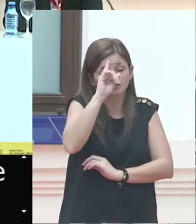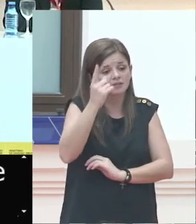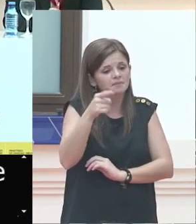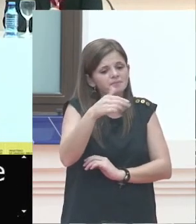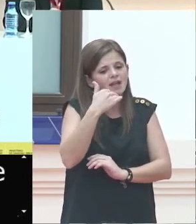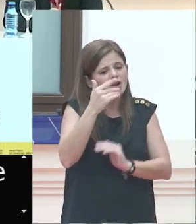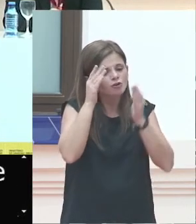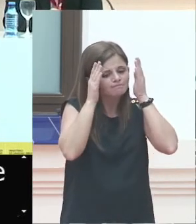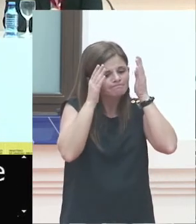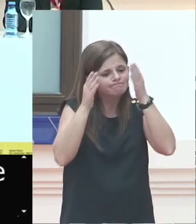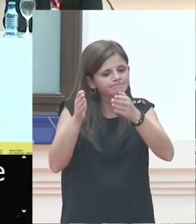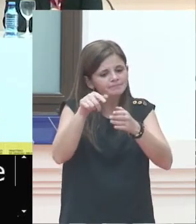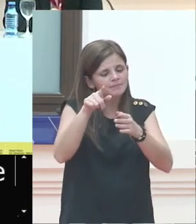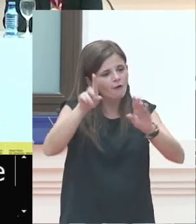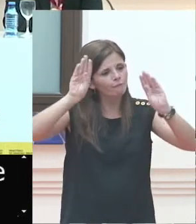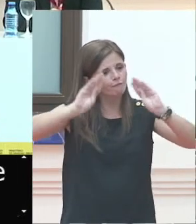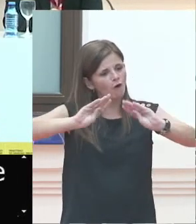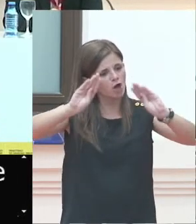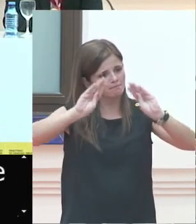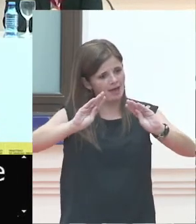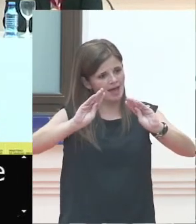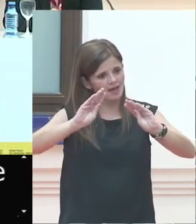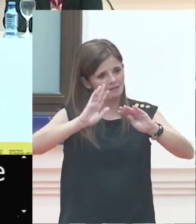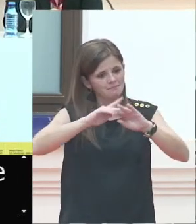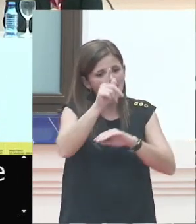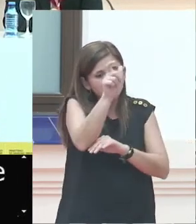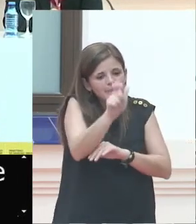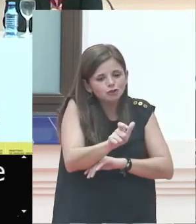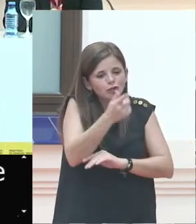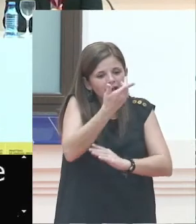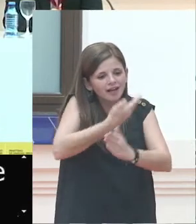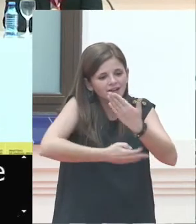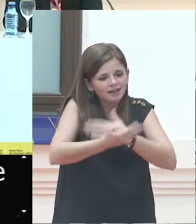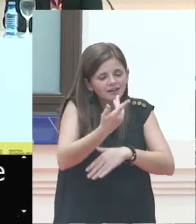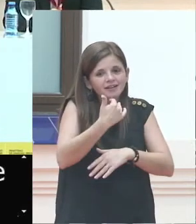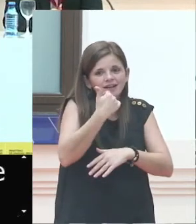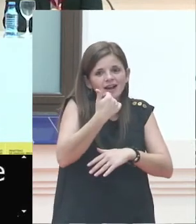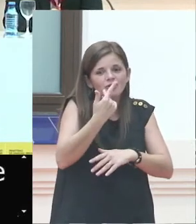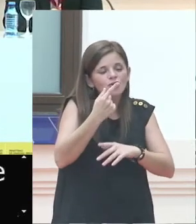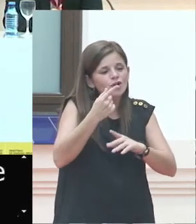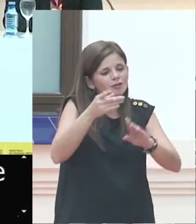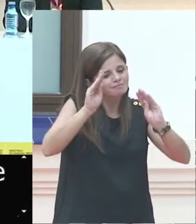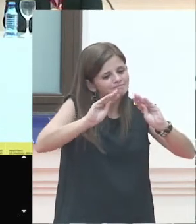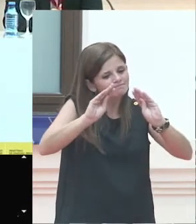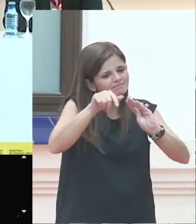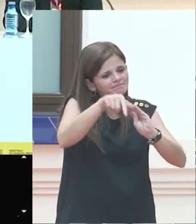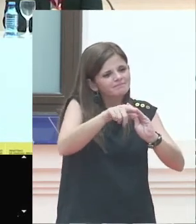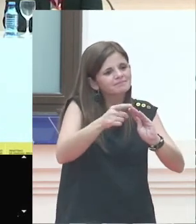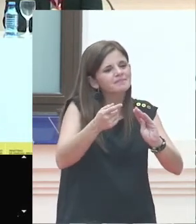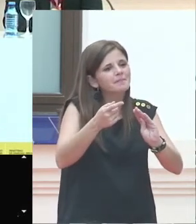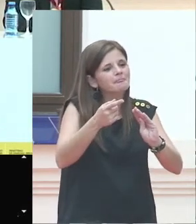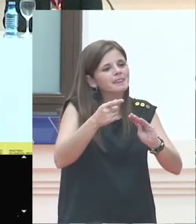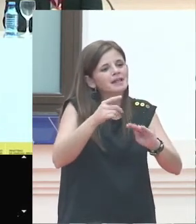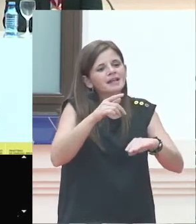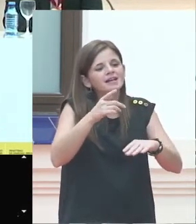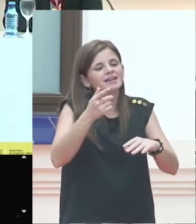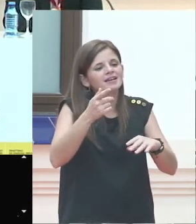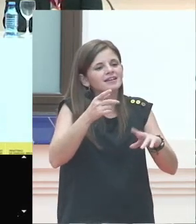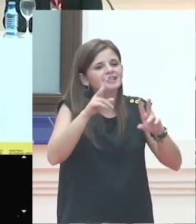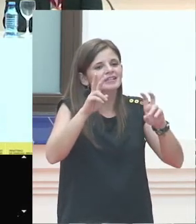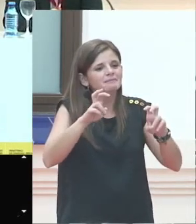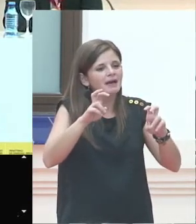a generar software, hardware, etcétera, etcétera, para soporte de la nube, yo he hecho en falta alguna figura, que a lo mejor le toca a algunos de los profesionales que pueden